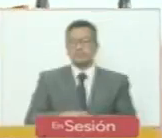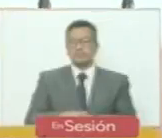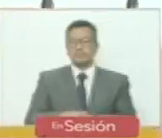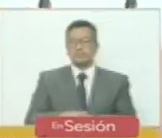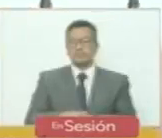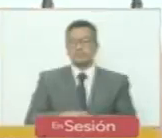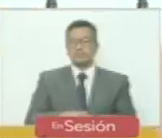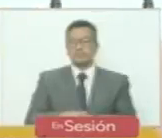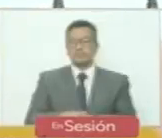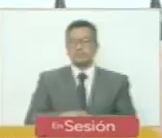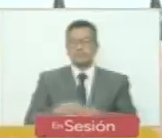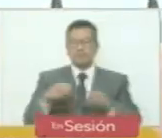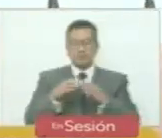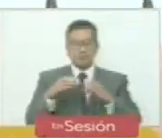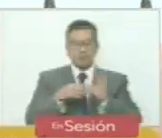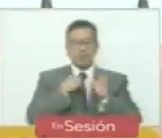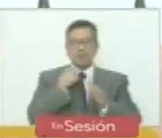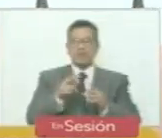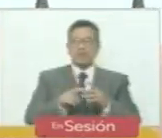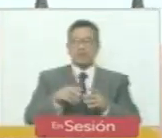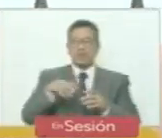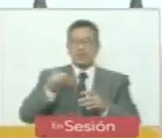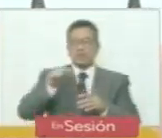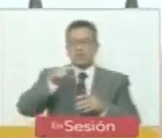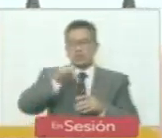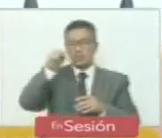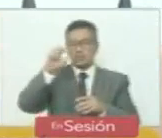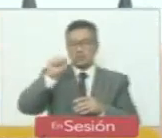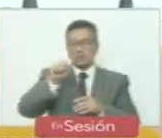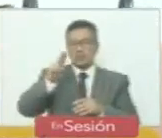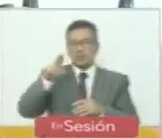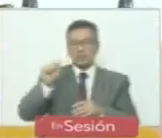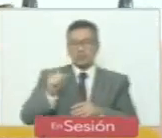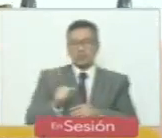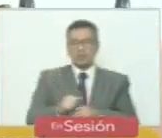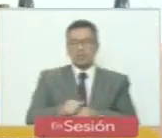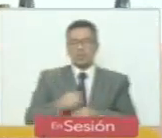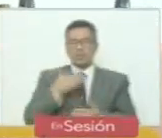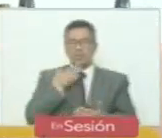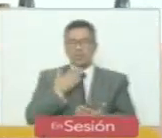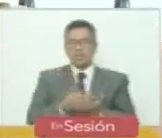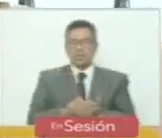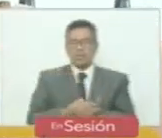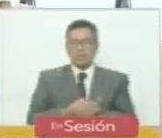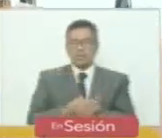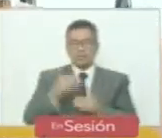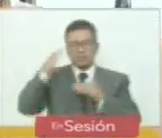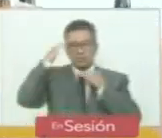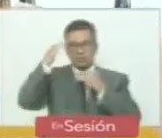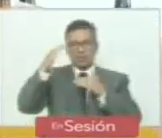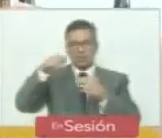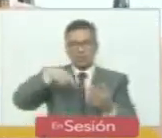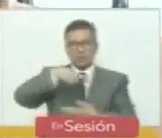A la vocera de la aerolínea Embrasur. Ante todo, quiero dar un cordial saludo